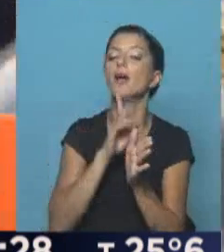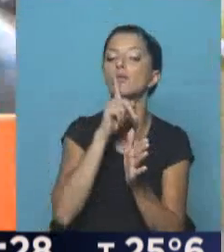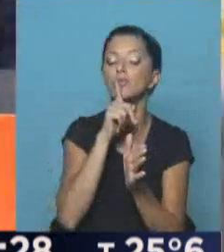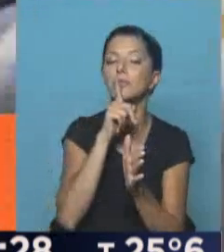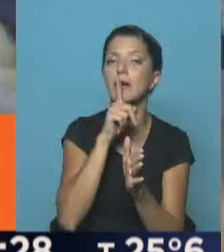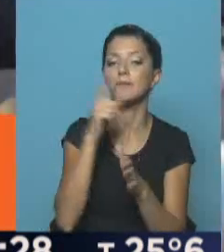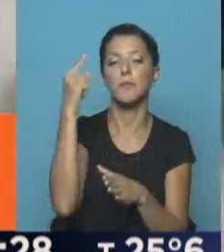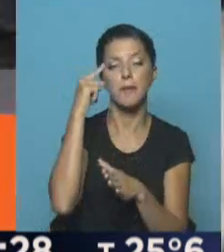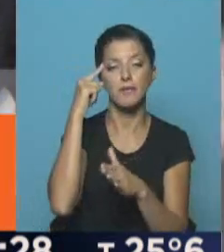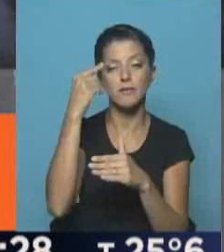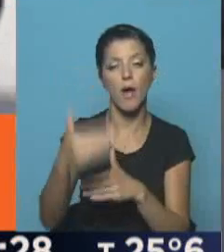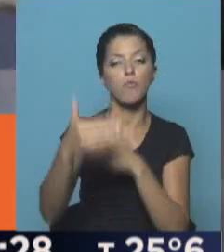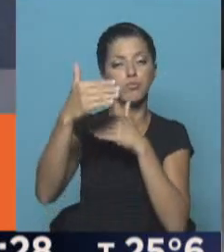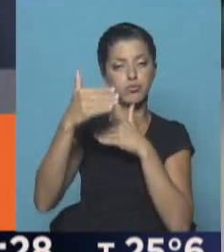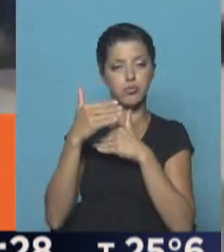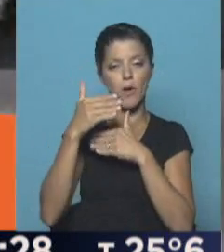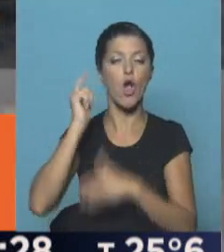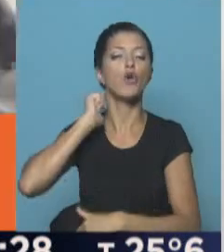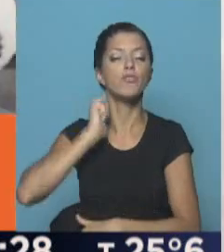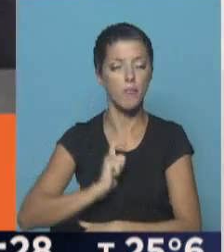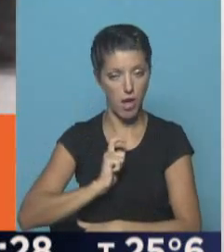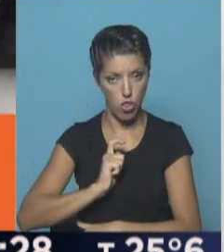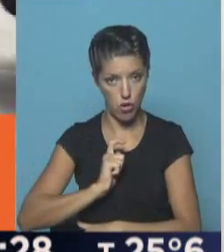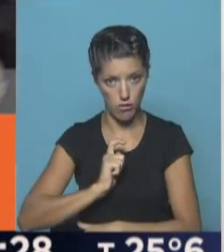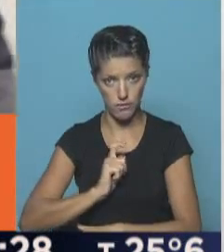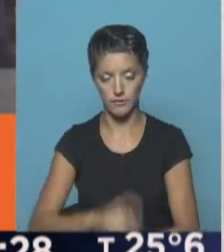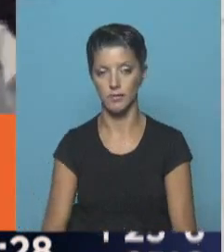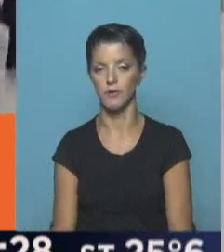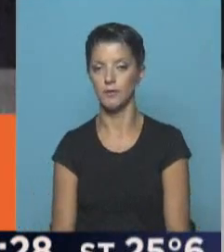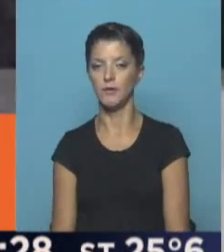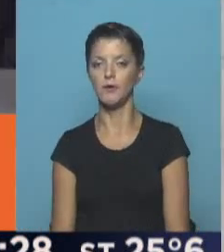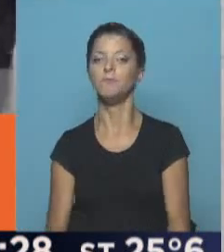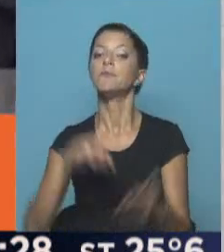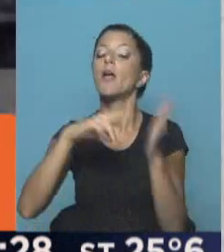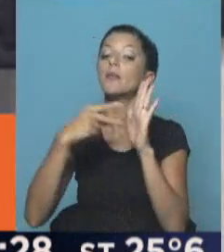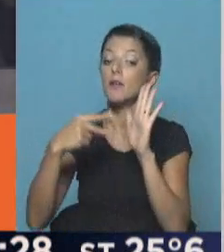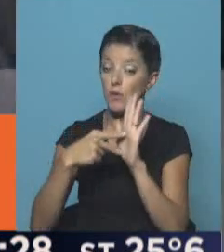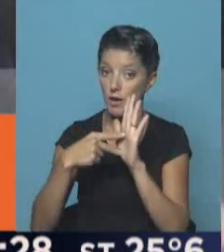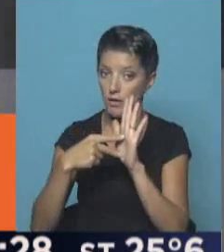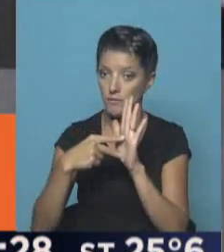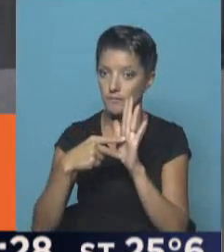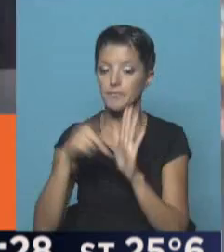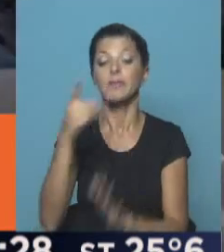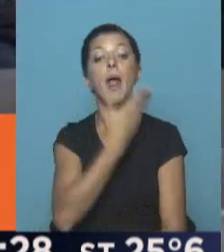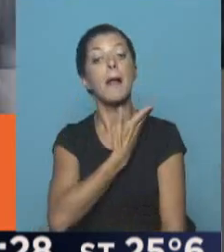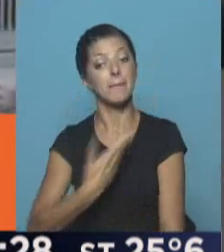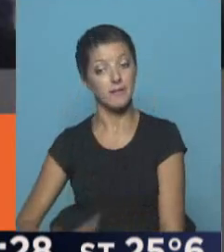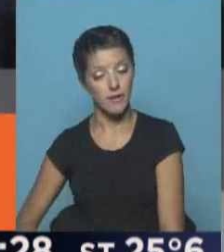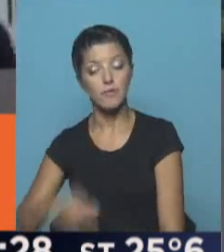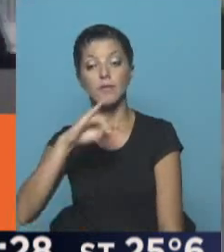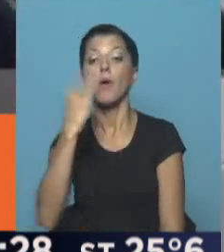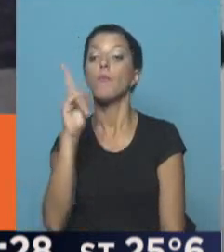modelo clásico o conservador. Es decir, en tanto y en cuanto Putin privilegia un modelo